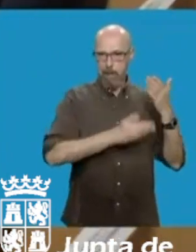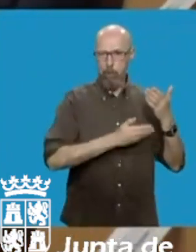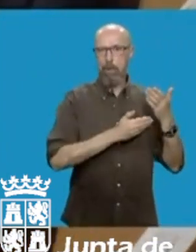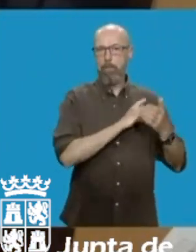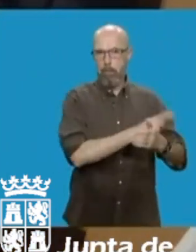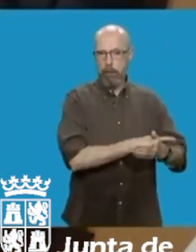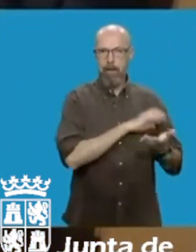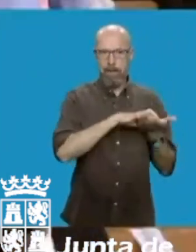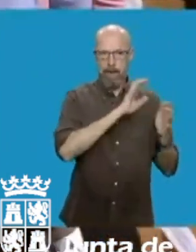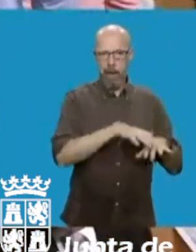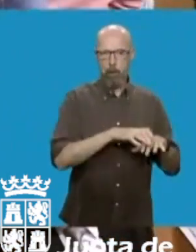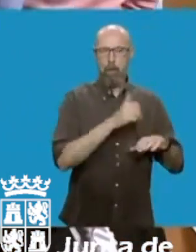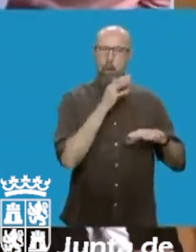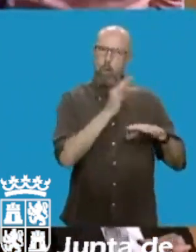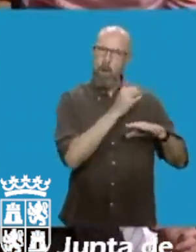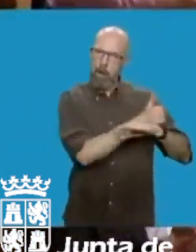jurado.